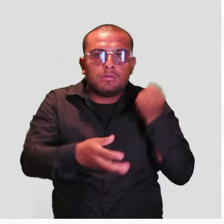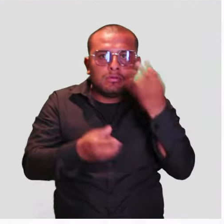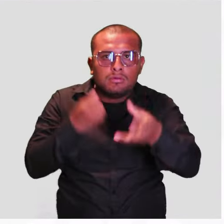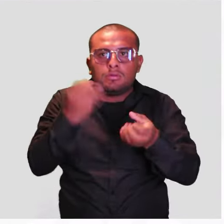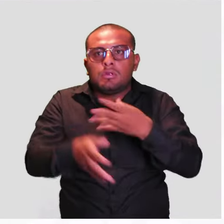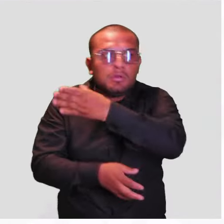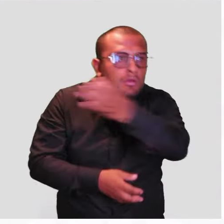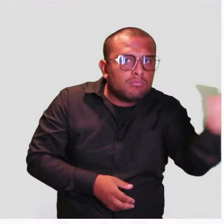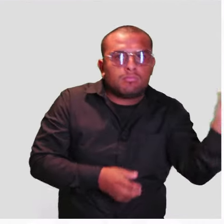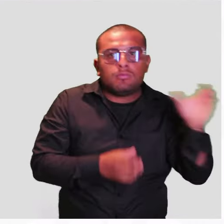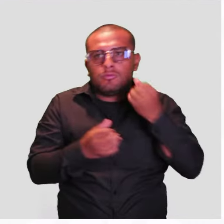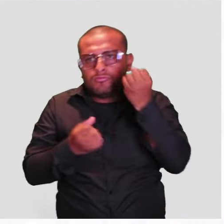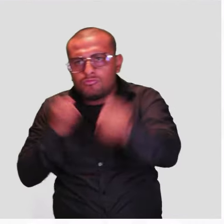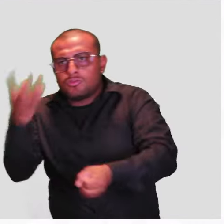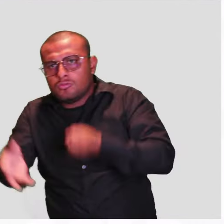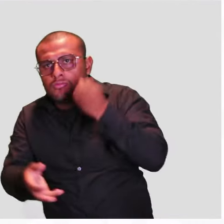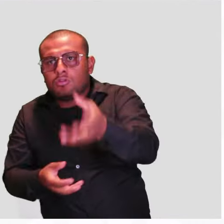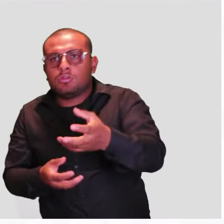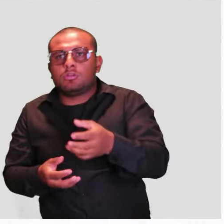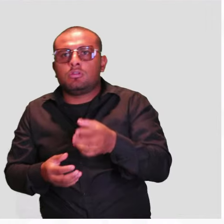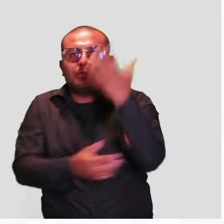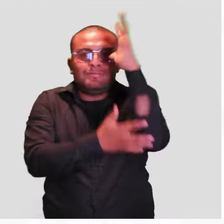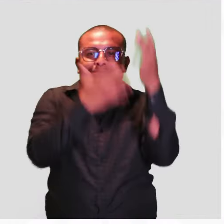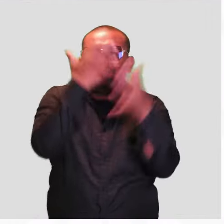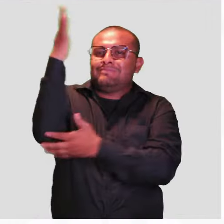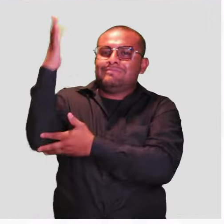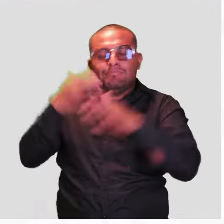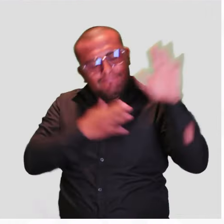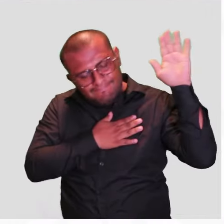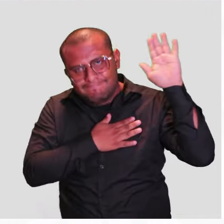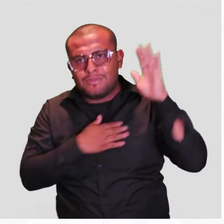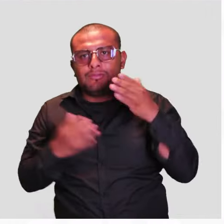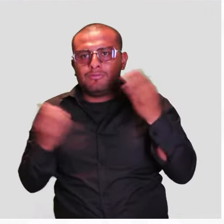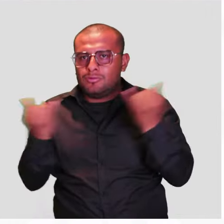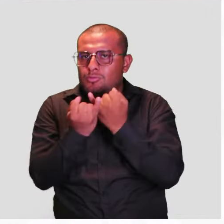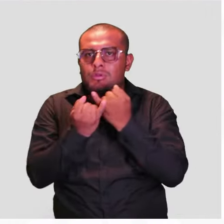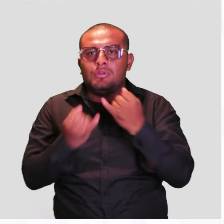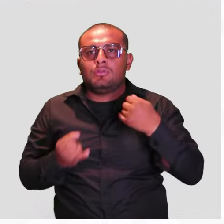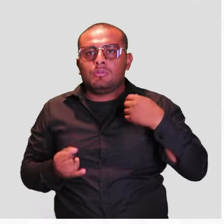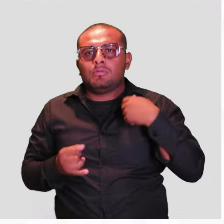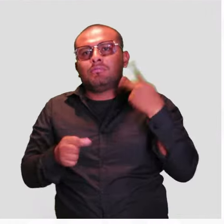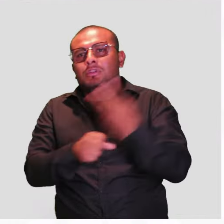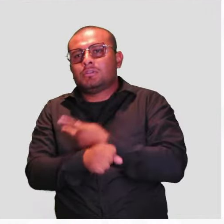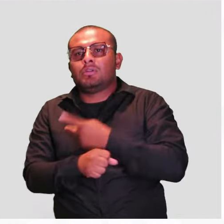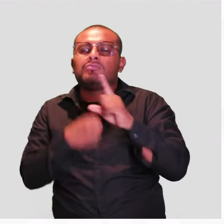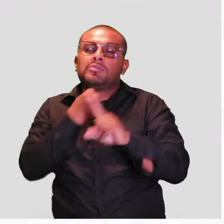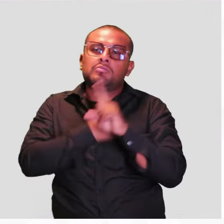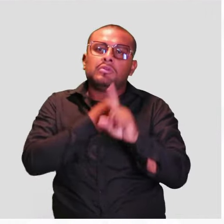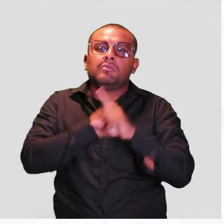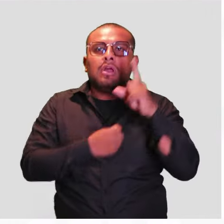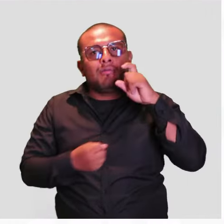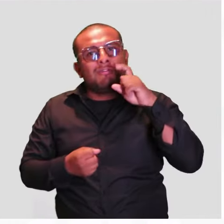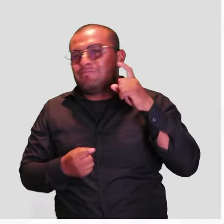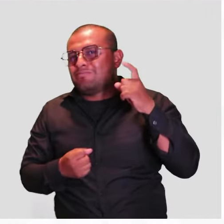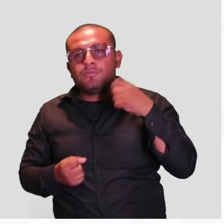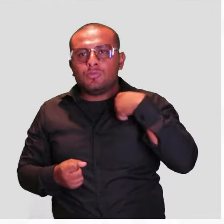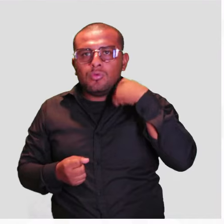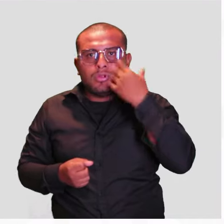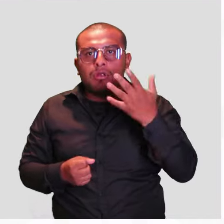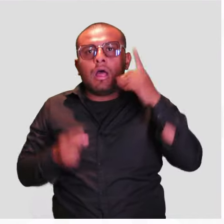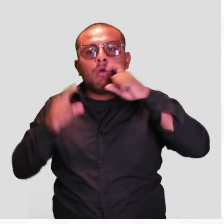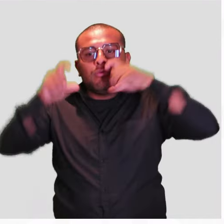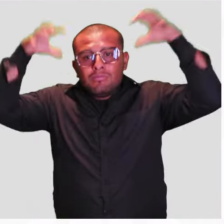conservación del medio ambiente. Implementaré medidas que contrarresten el cambio climático y el problema hídrico, como lo es un sistema de captación de aguas